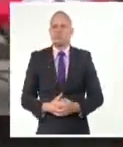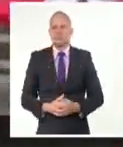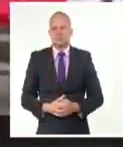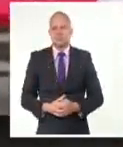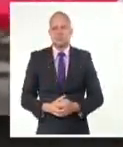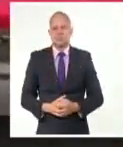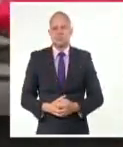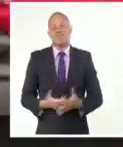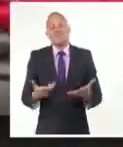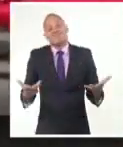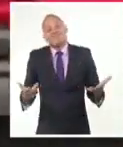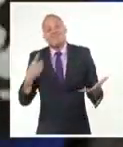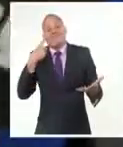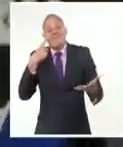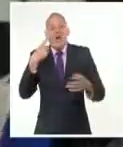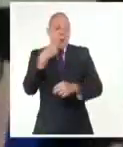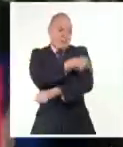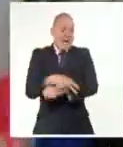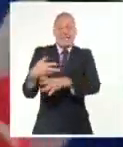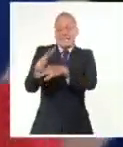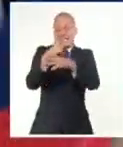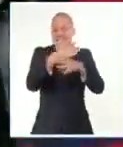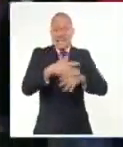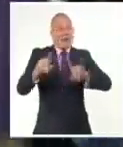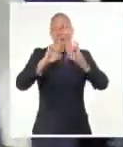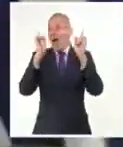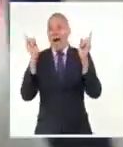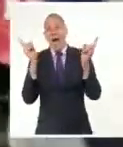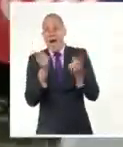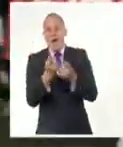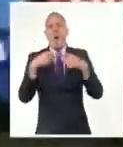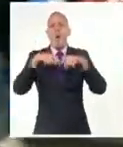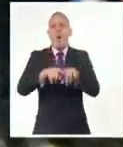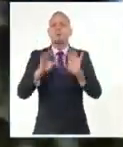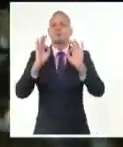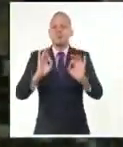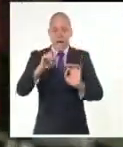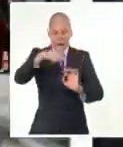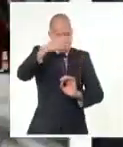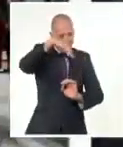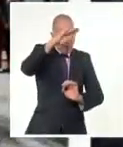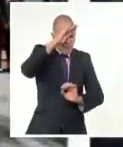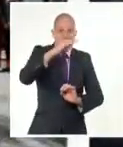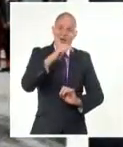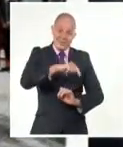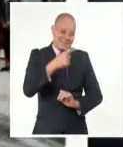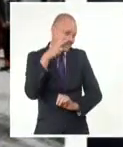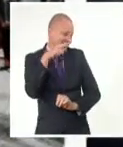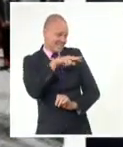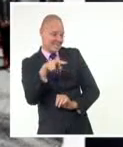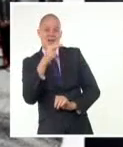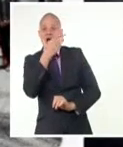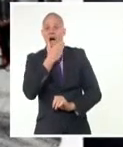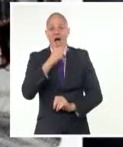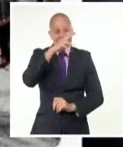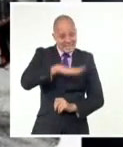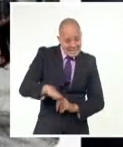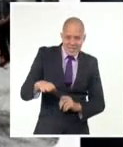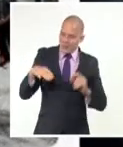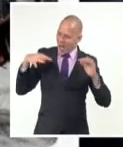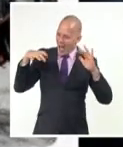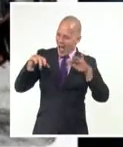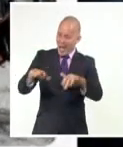Y es que el mundo acompañó a Cuba en este día de alegría en que nuestros niños volvieron a las aulas. El país retoma su cotidianidad y desde